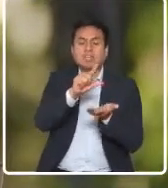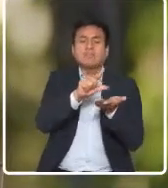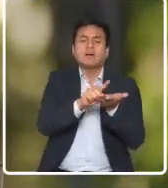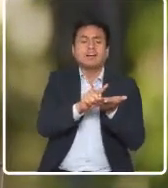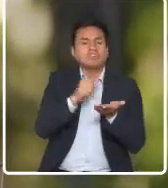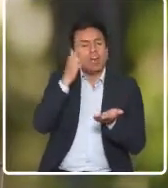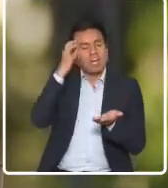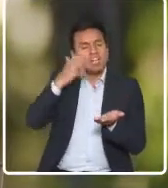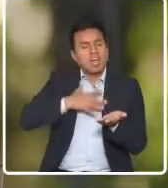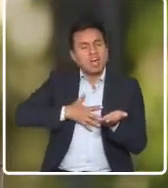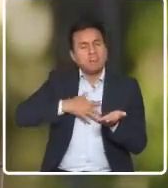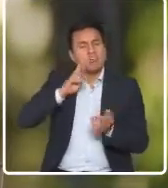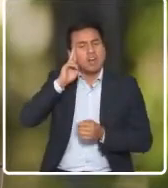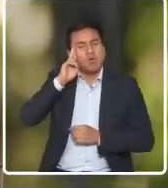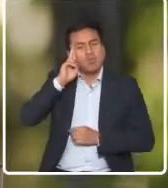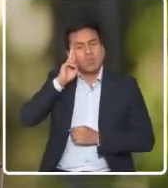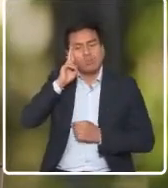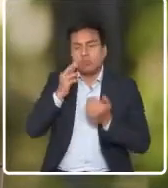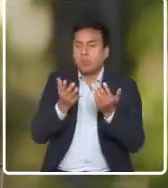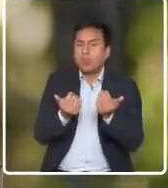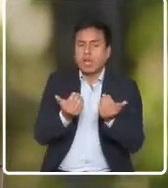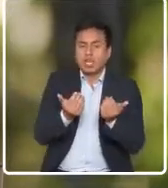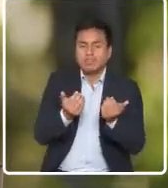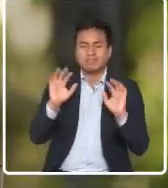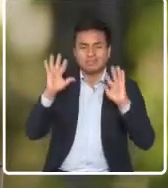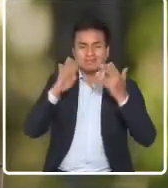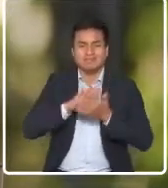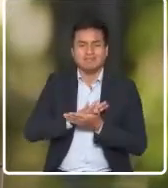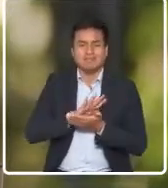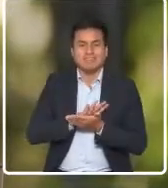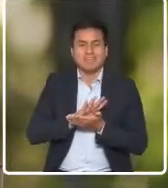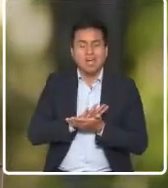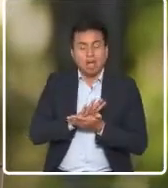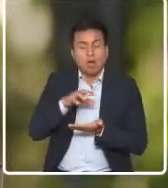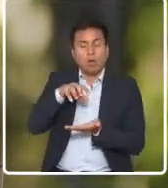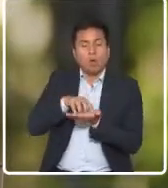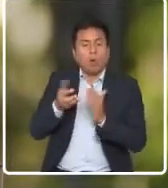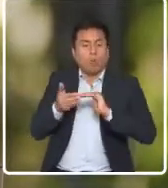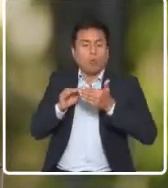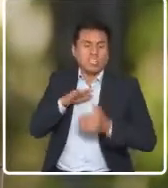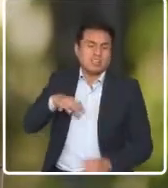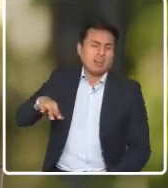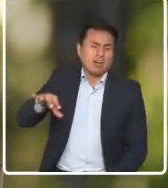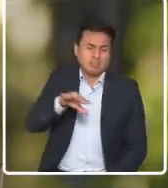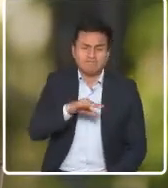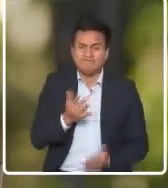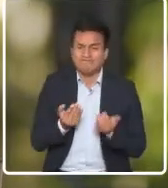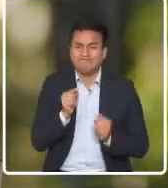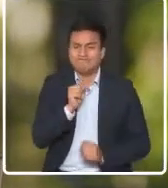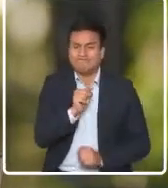espacio anhelado, recordado y requerido por nuestra comunidad.